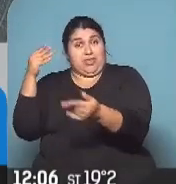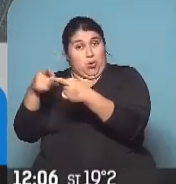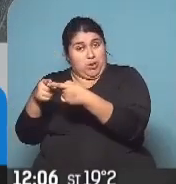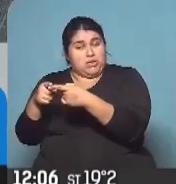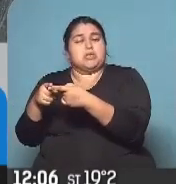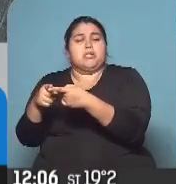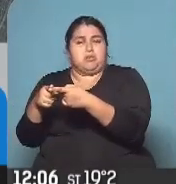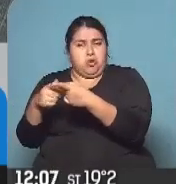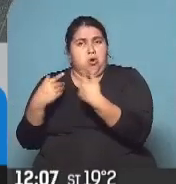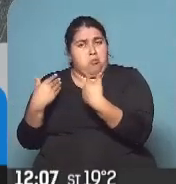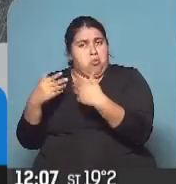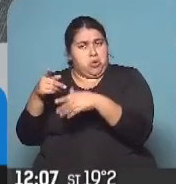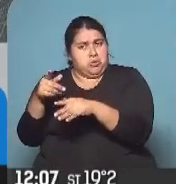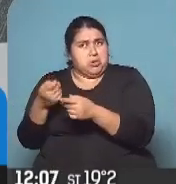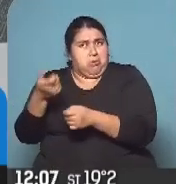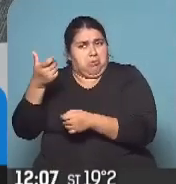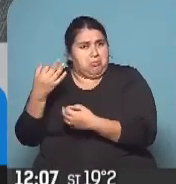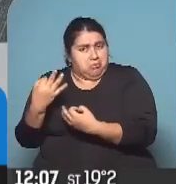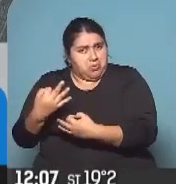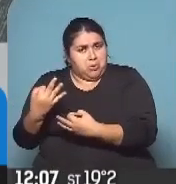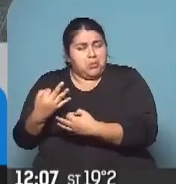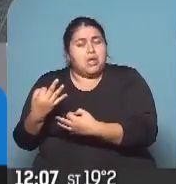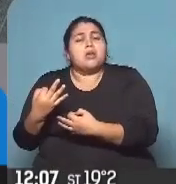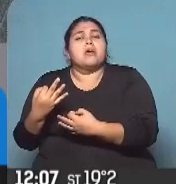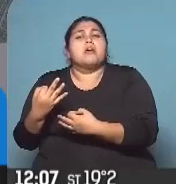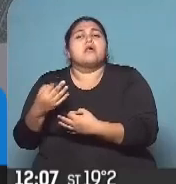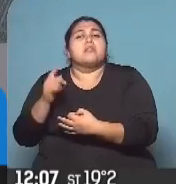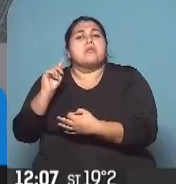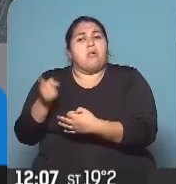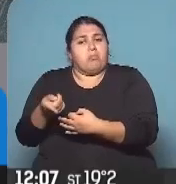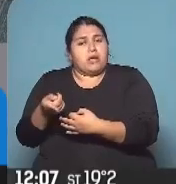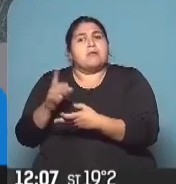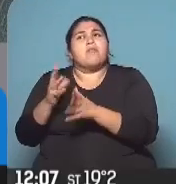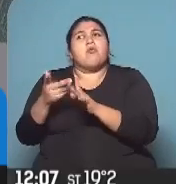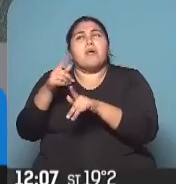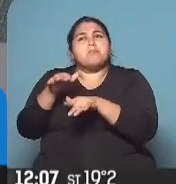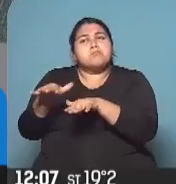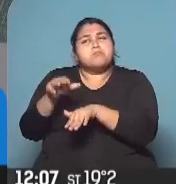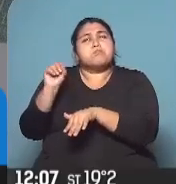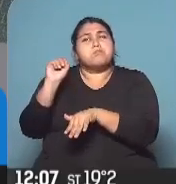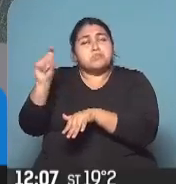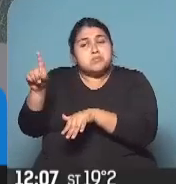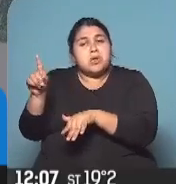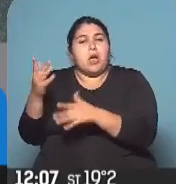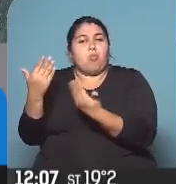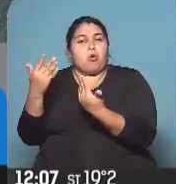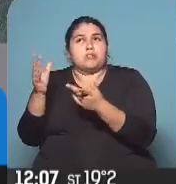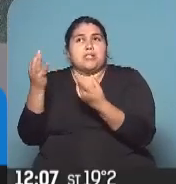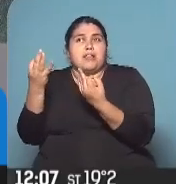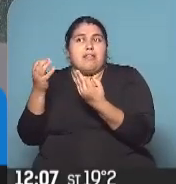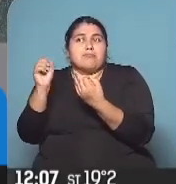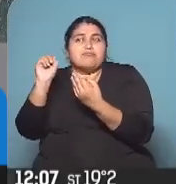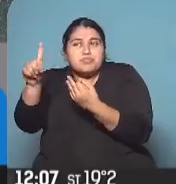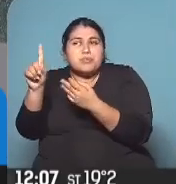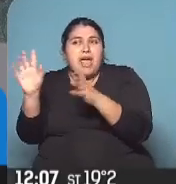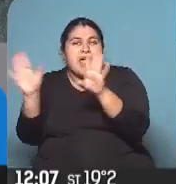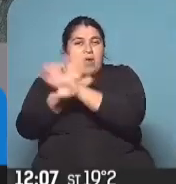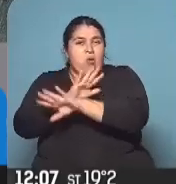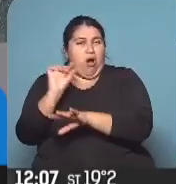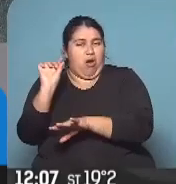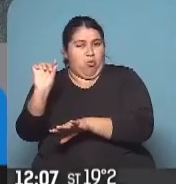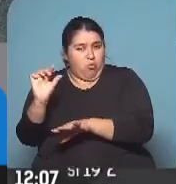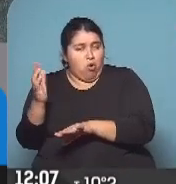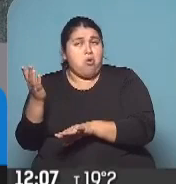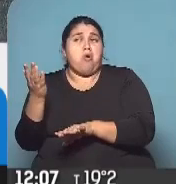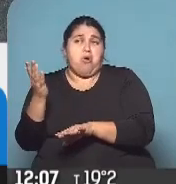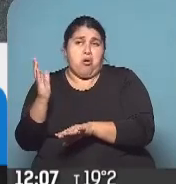y quizás dentro de las atribuciones que ejerce la Corte Suprema, equivocó el mecanismo, porque hubiera sido